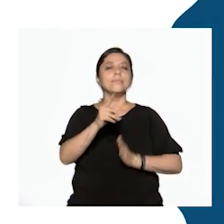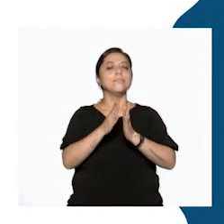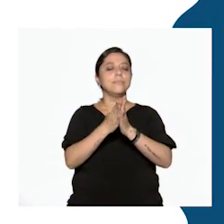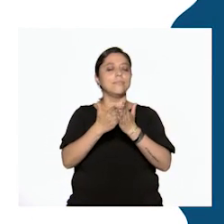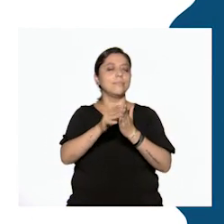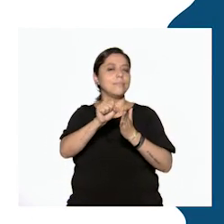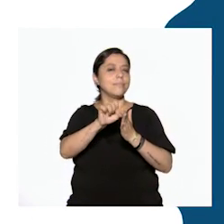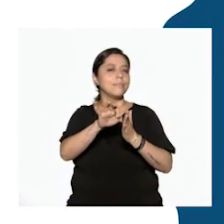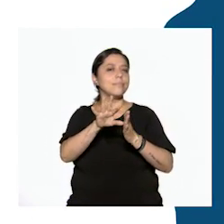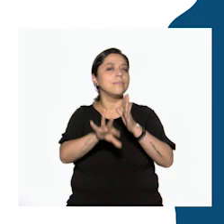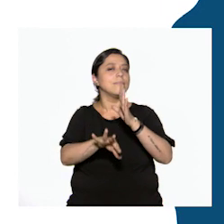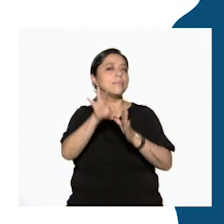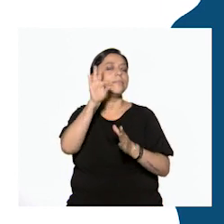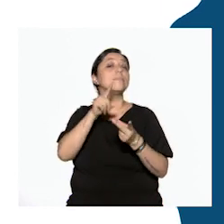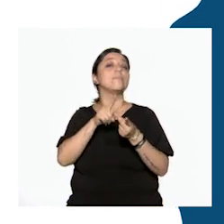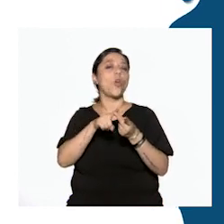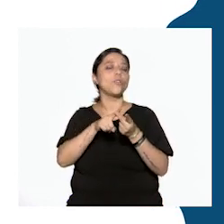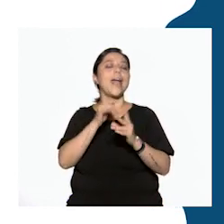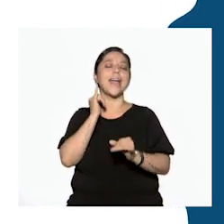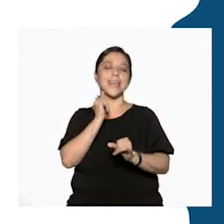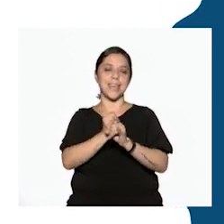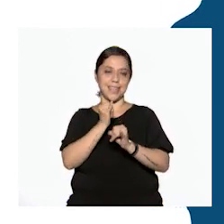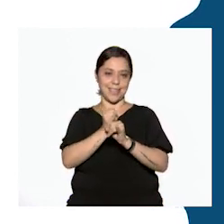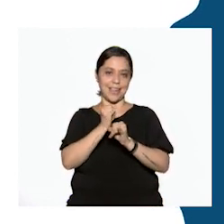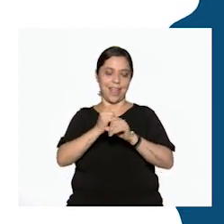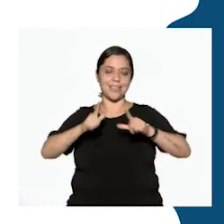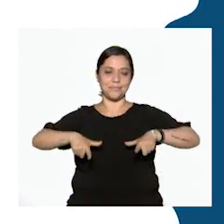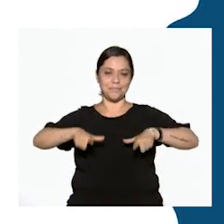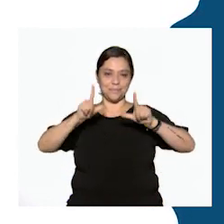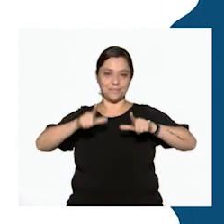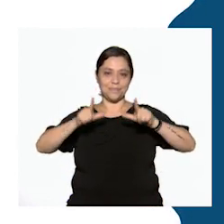los libros de texto en la página